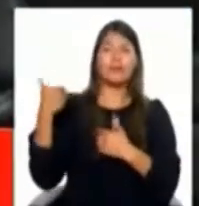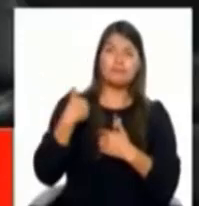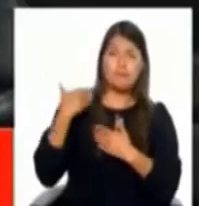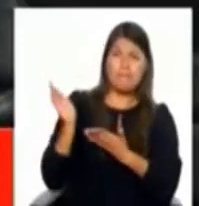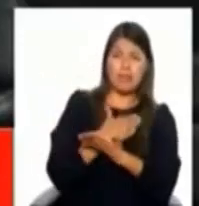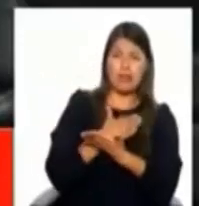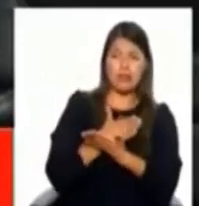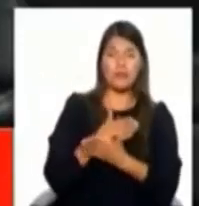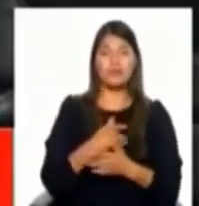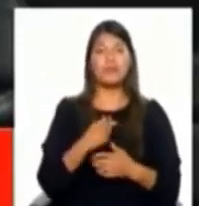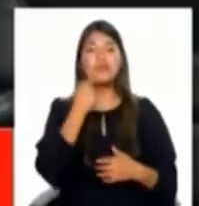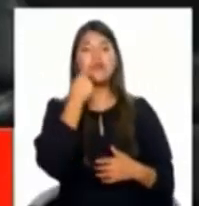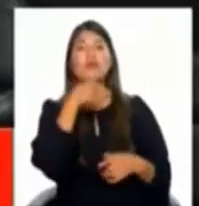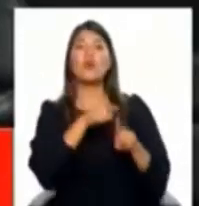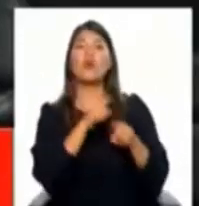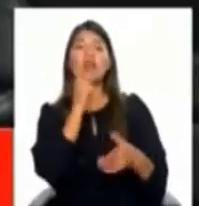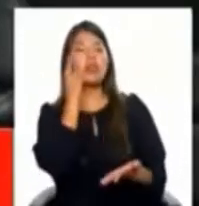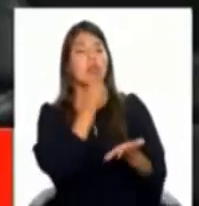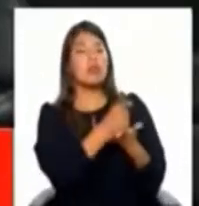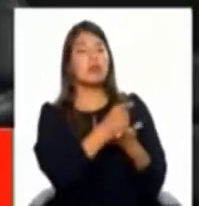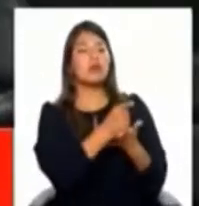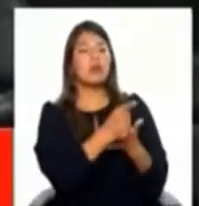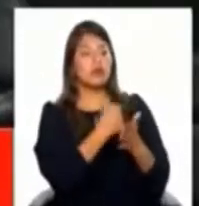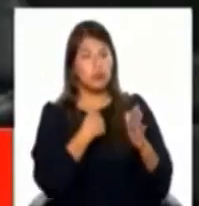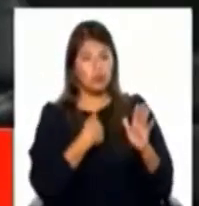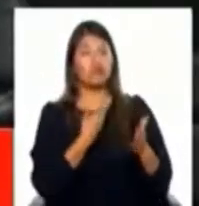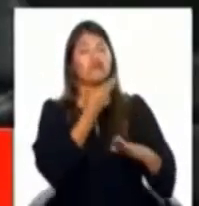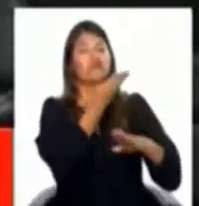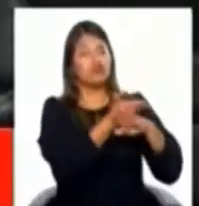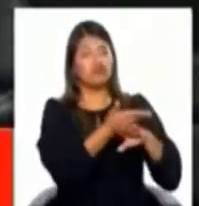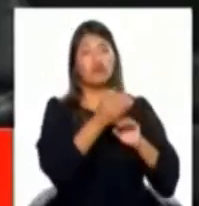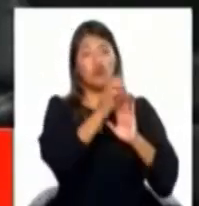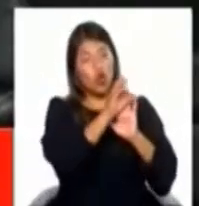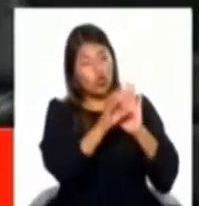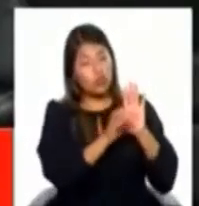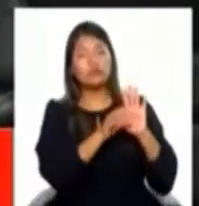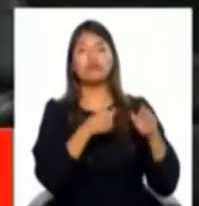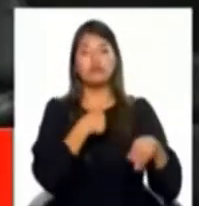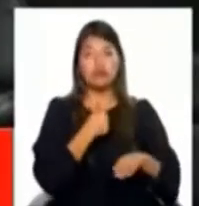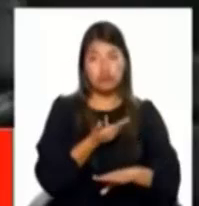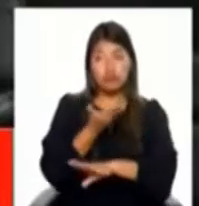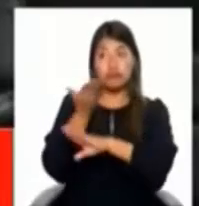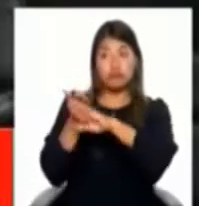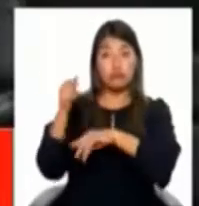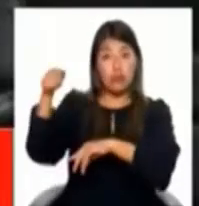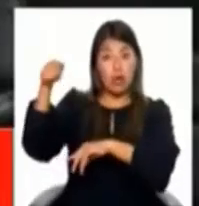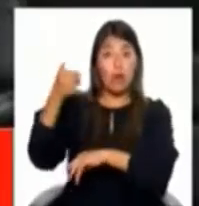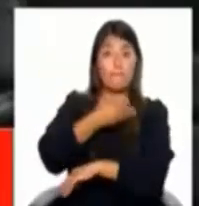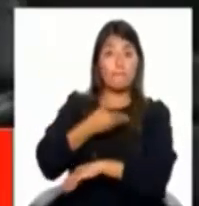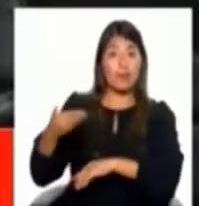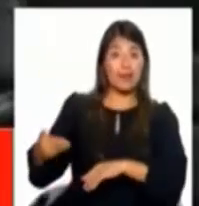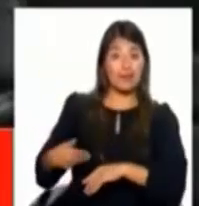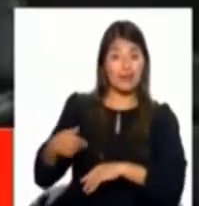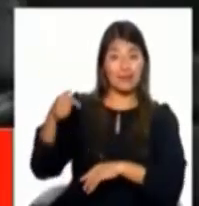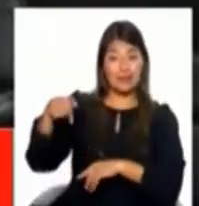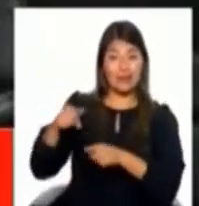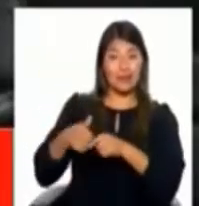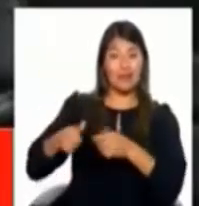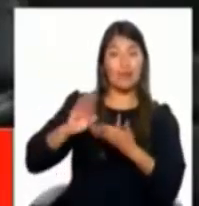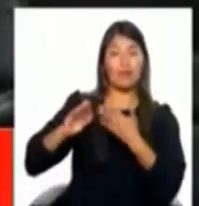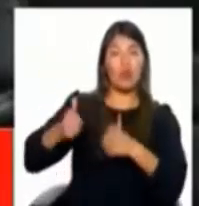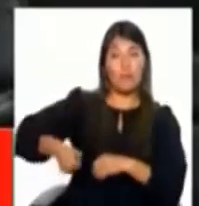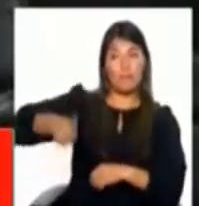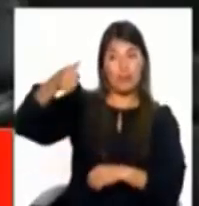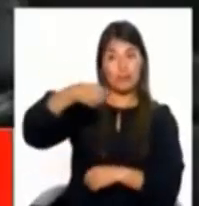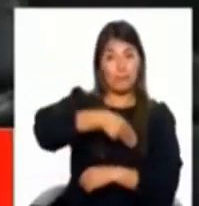que presentaría una denuncia constitucional que involucraría al actual presidente del Consejo de